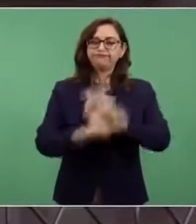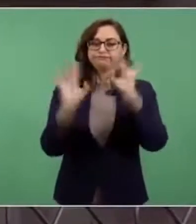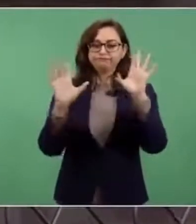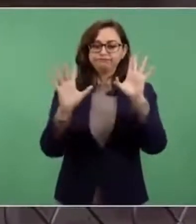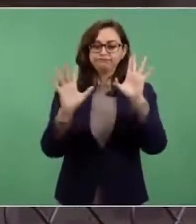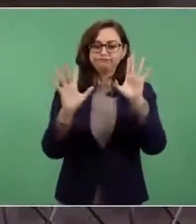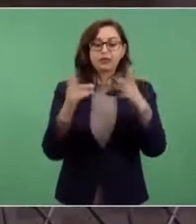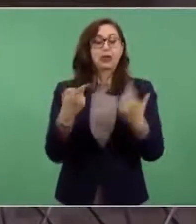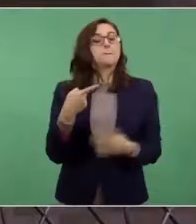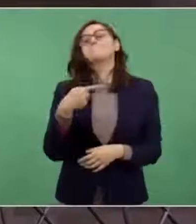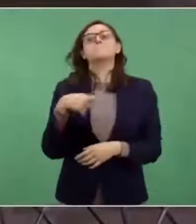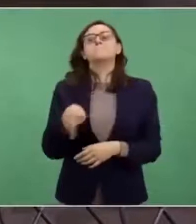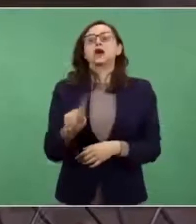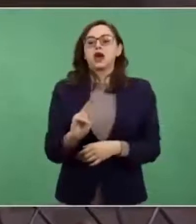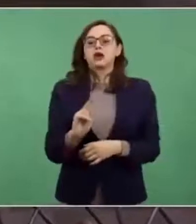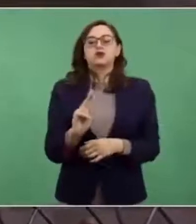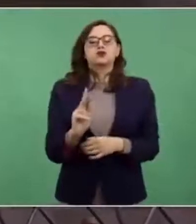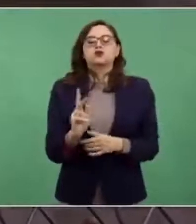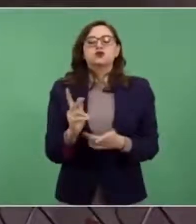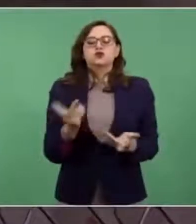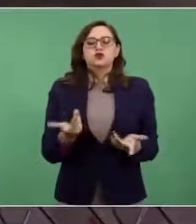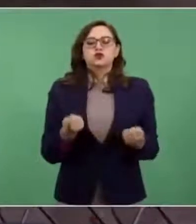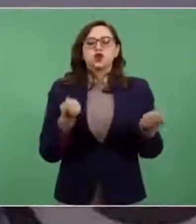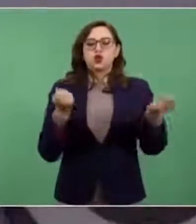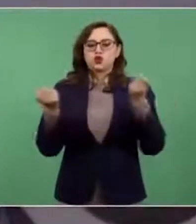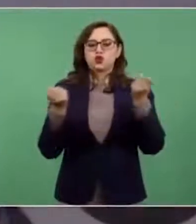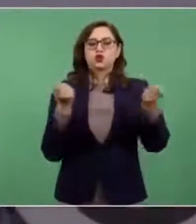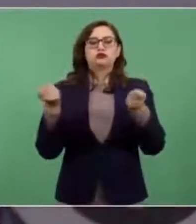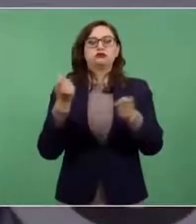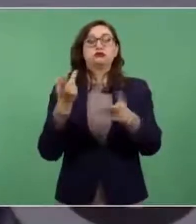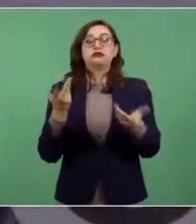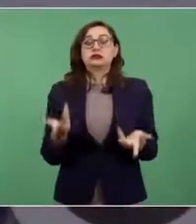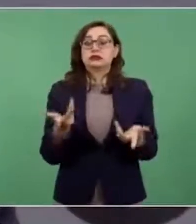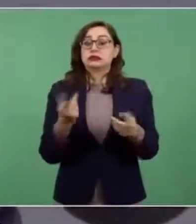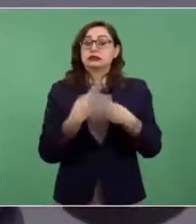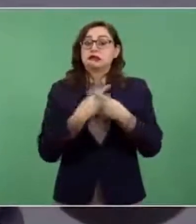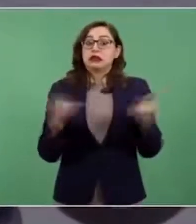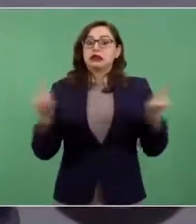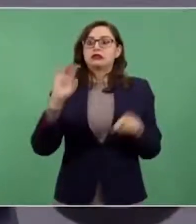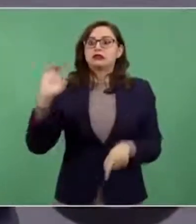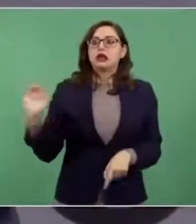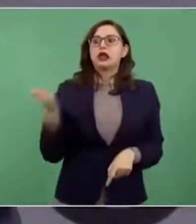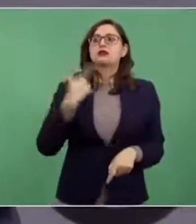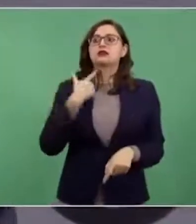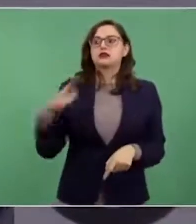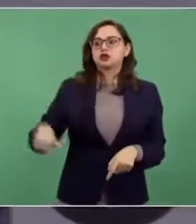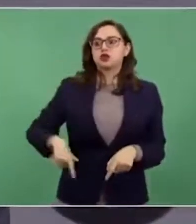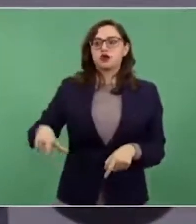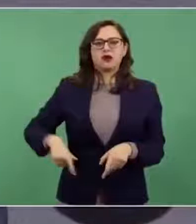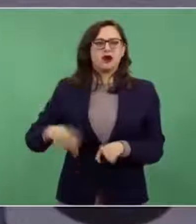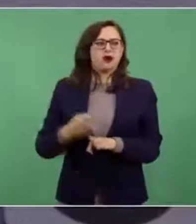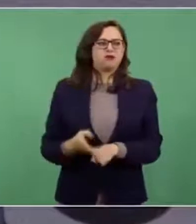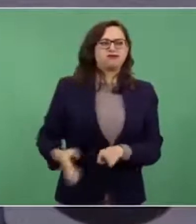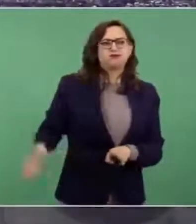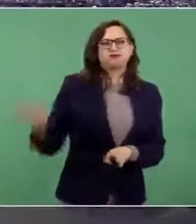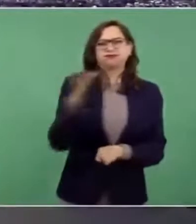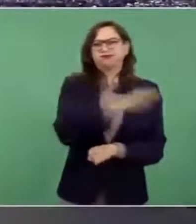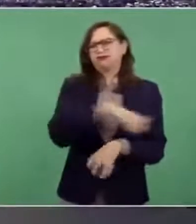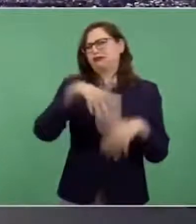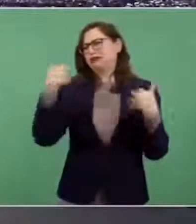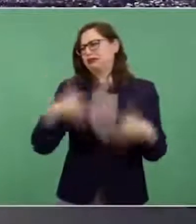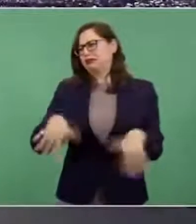hay comparación con lo que sucedía en los anteriores sexenios.